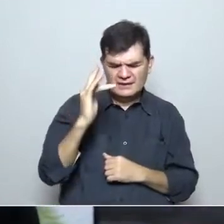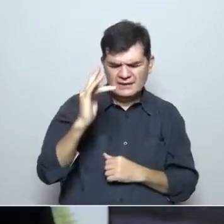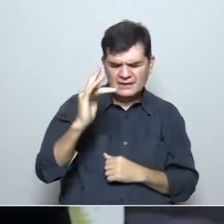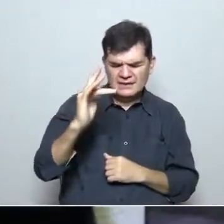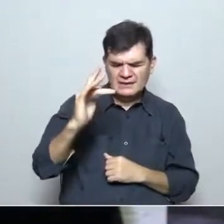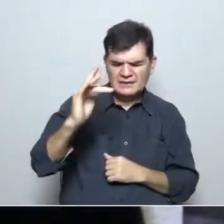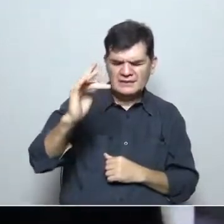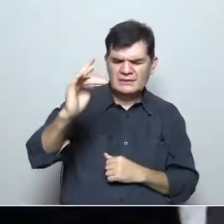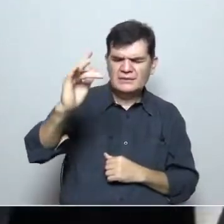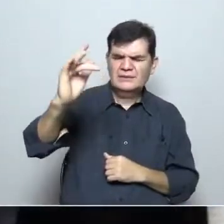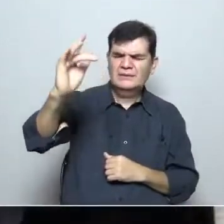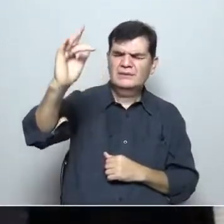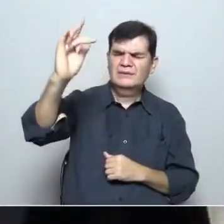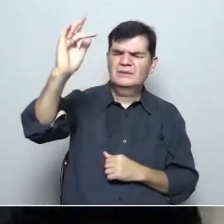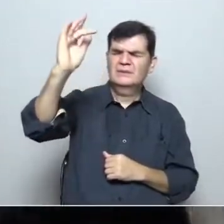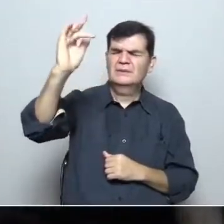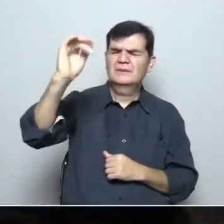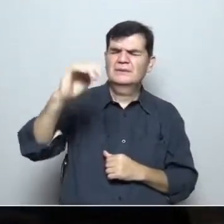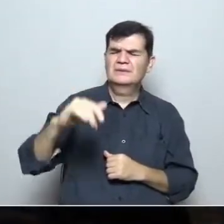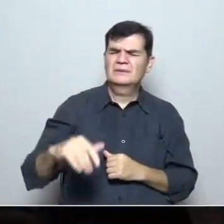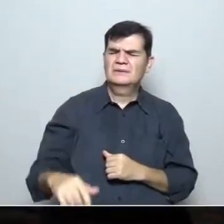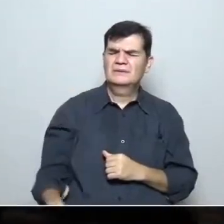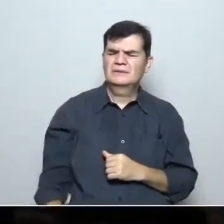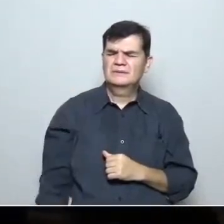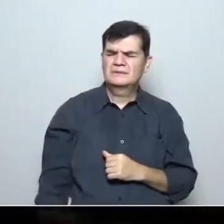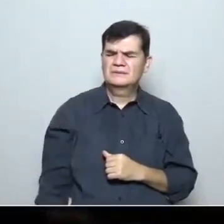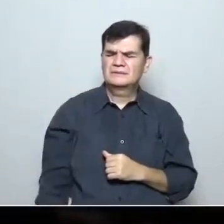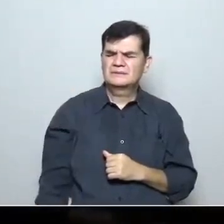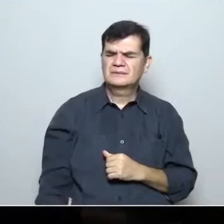Eso es, hombres.